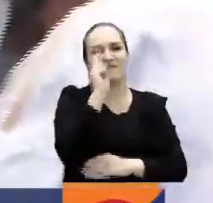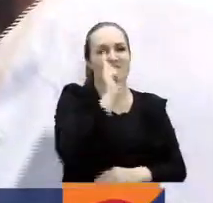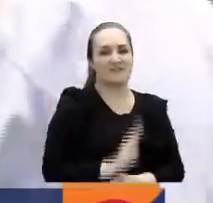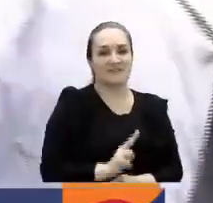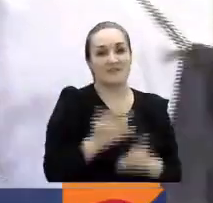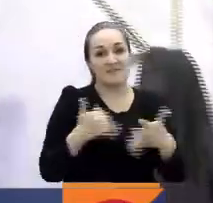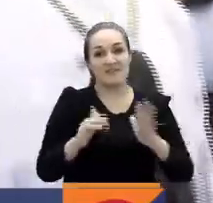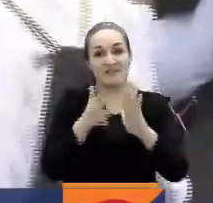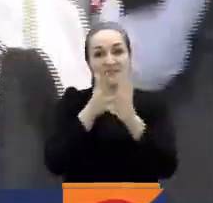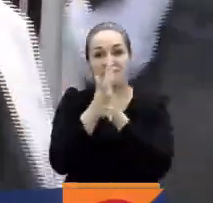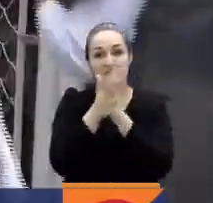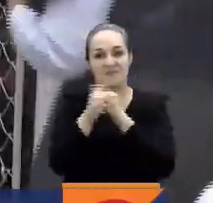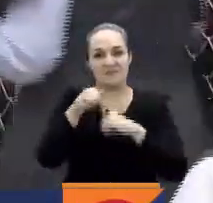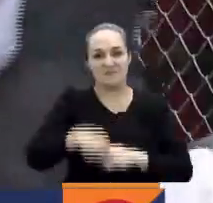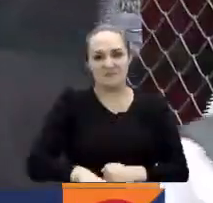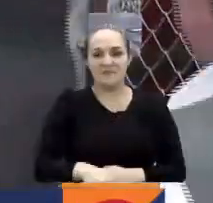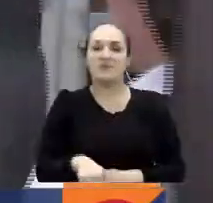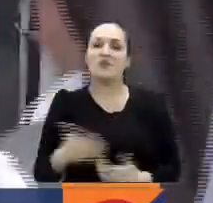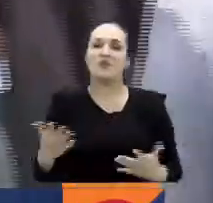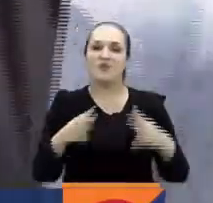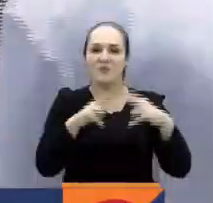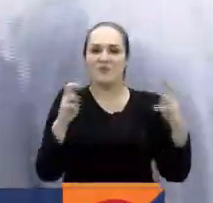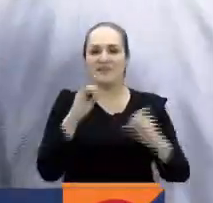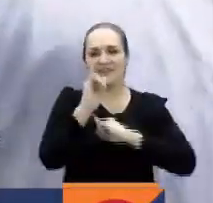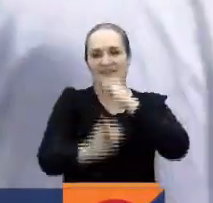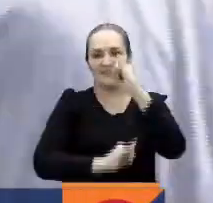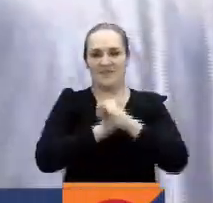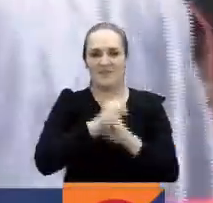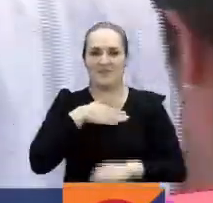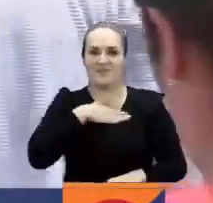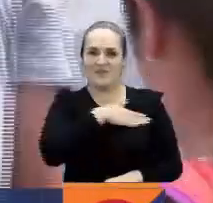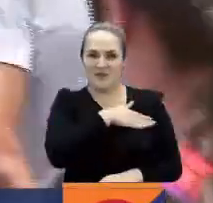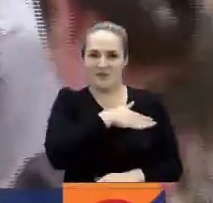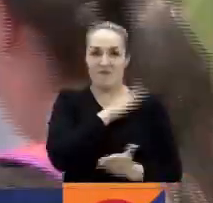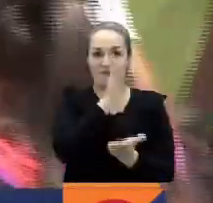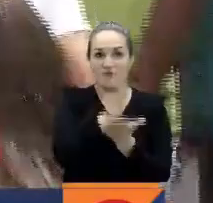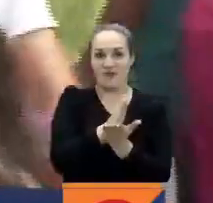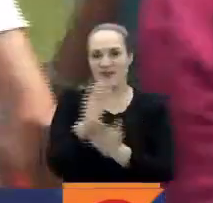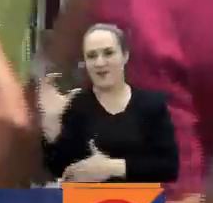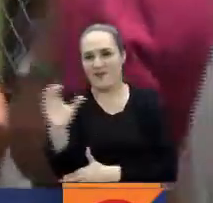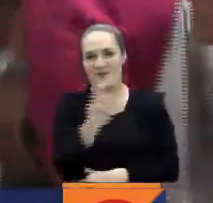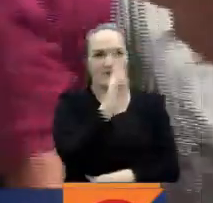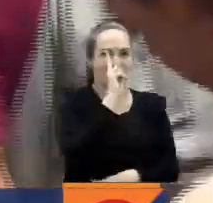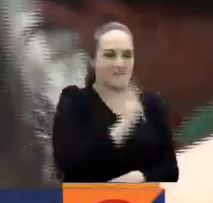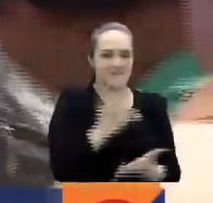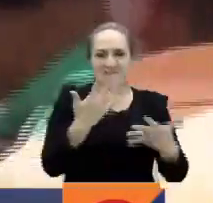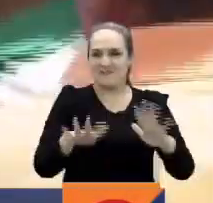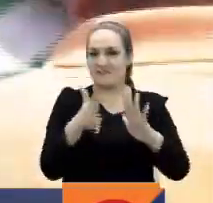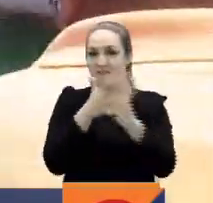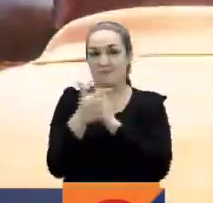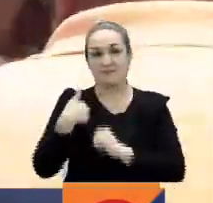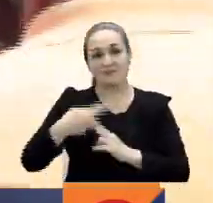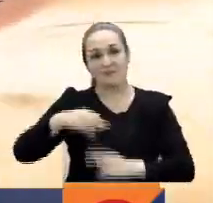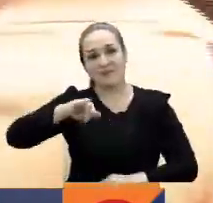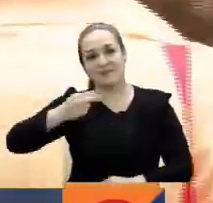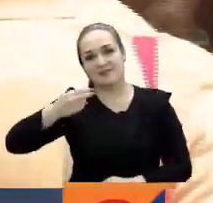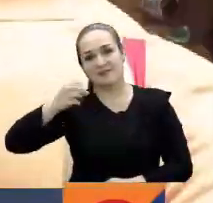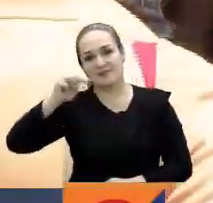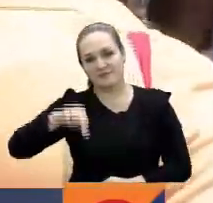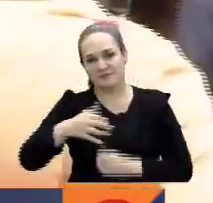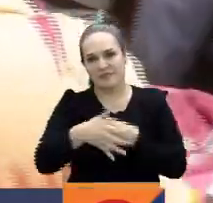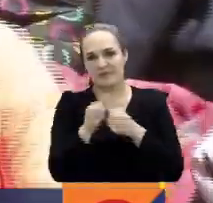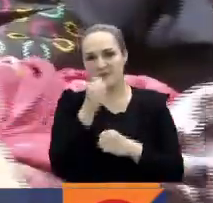toda la información por el momento desde el puente internacional Simón Bolívar en la frontera entre Colombia y Venezuela. John López, RTVC Noticias,